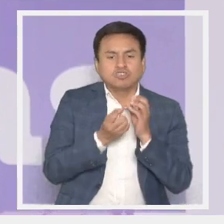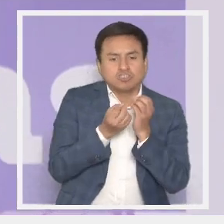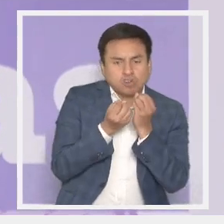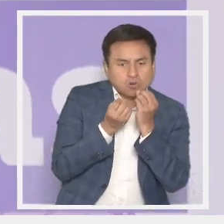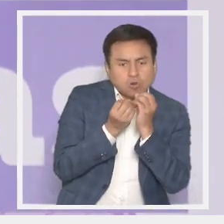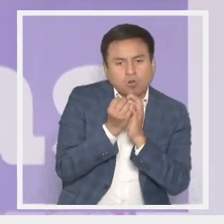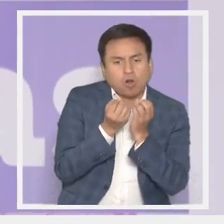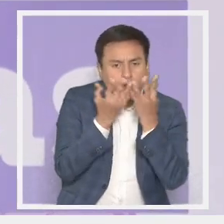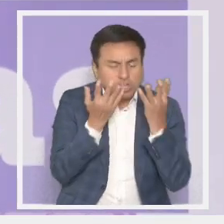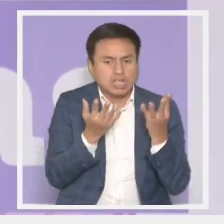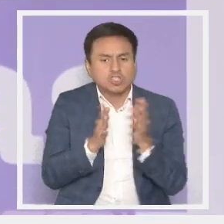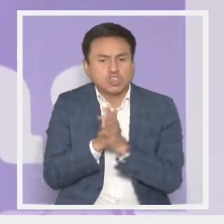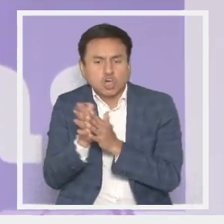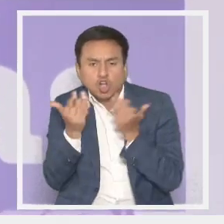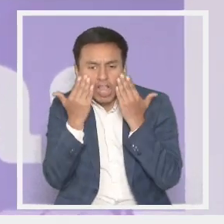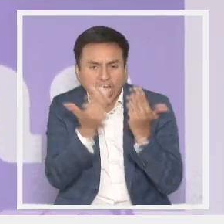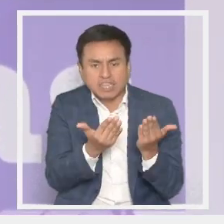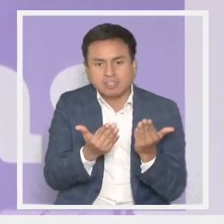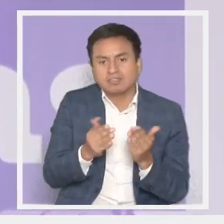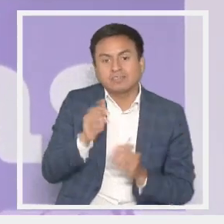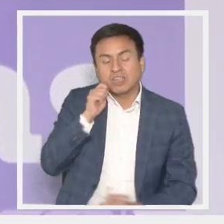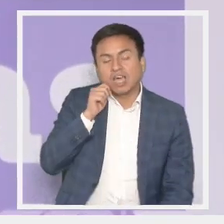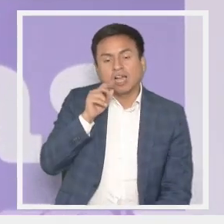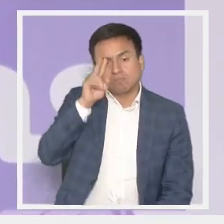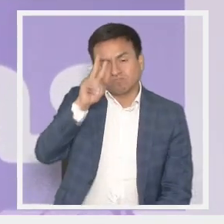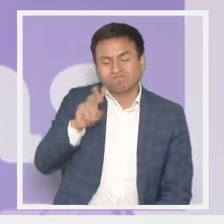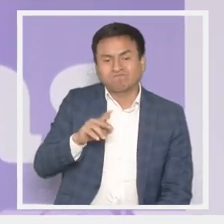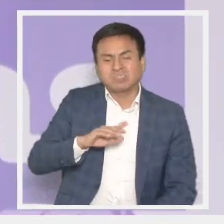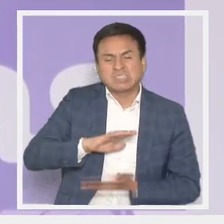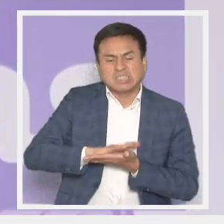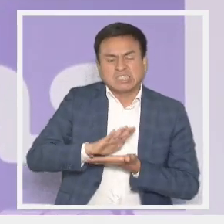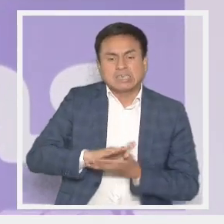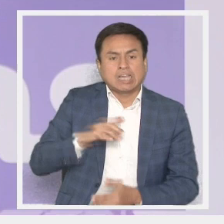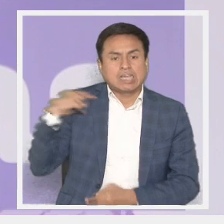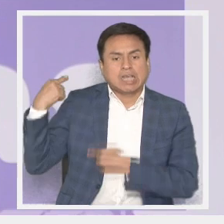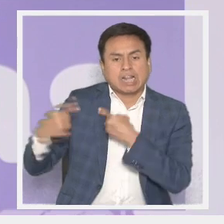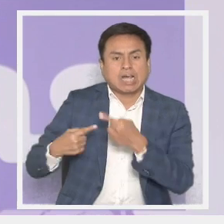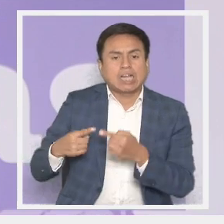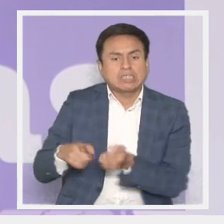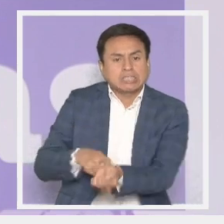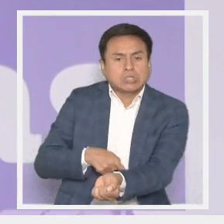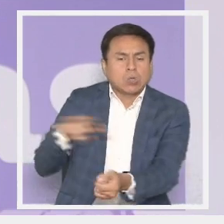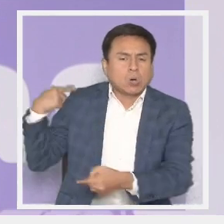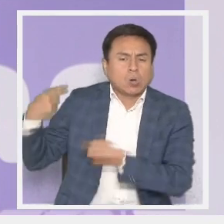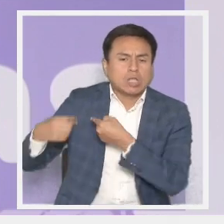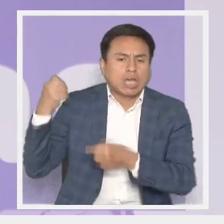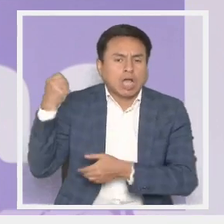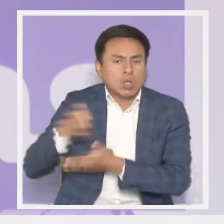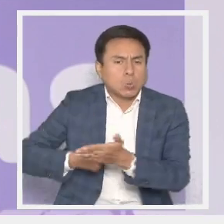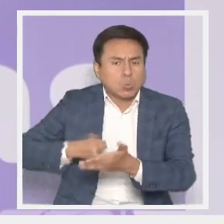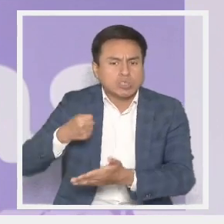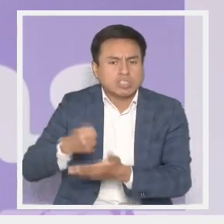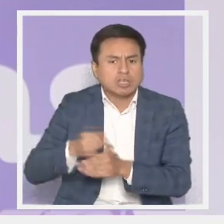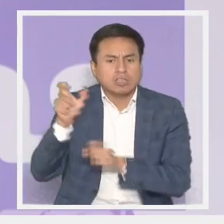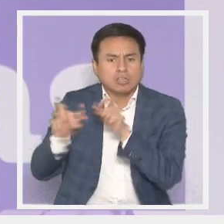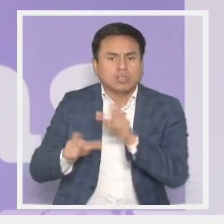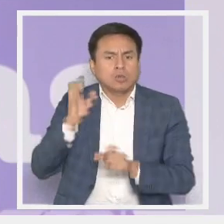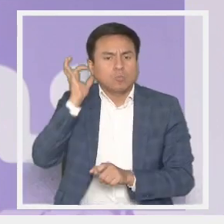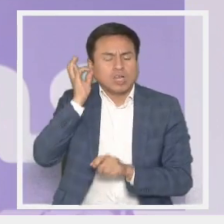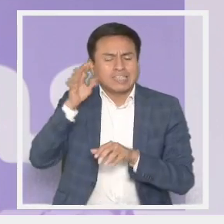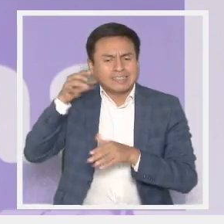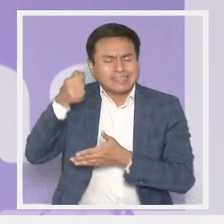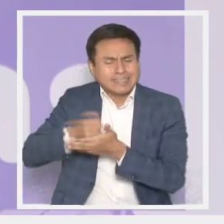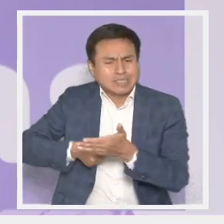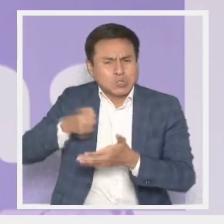de conmemoración de una larga historia de luchas de mujeres